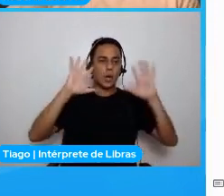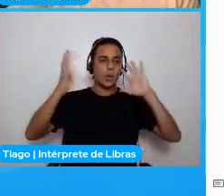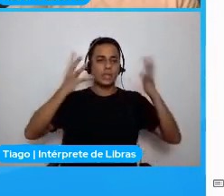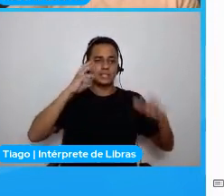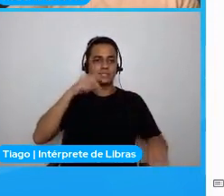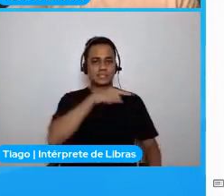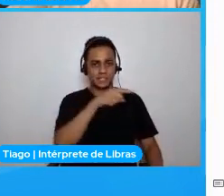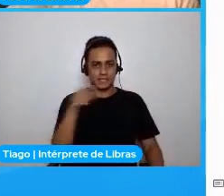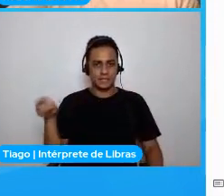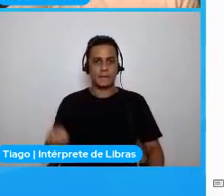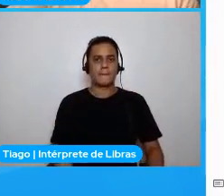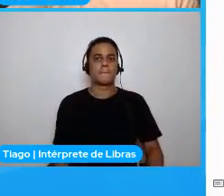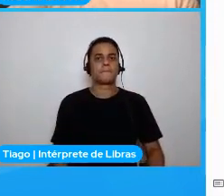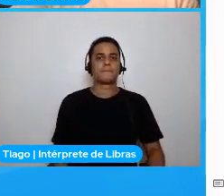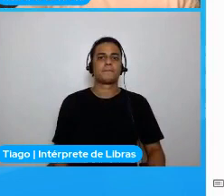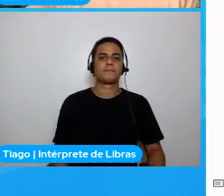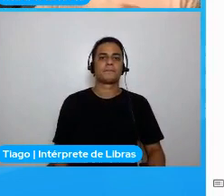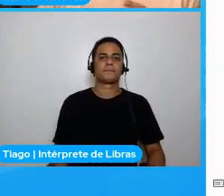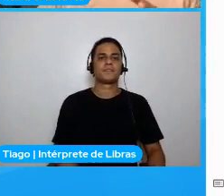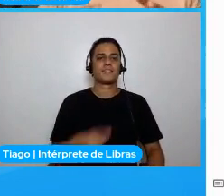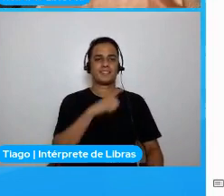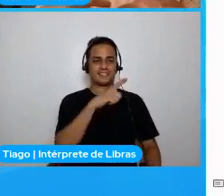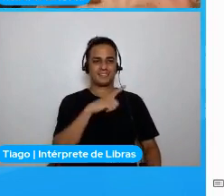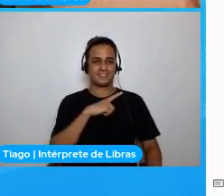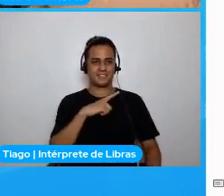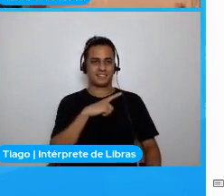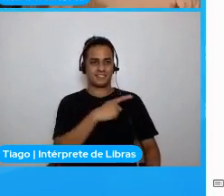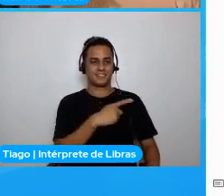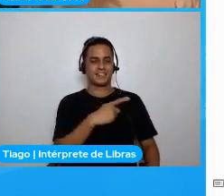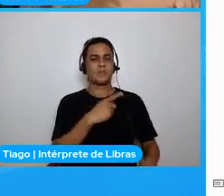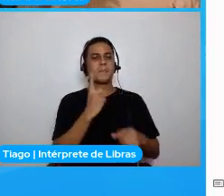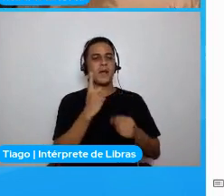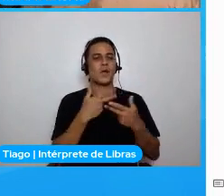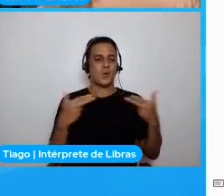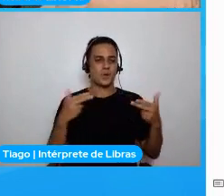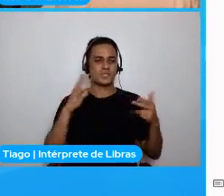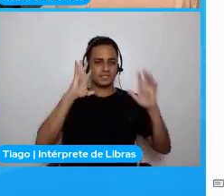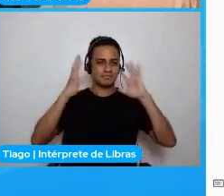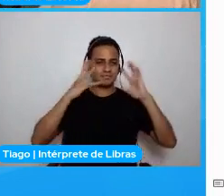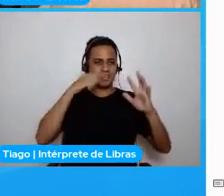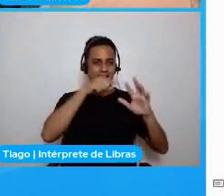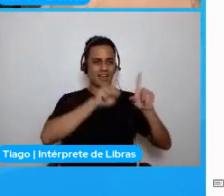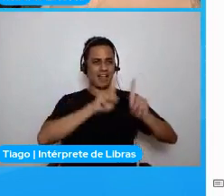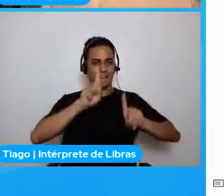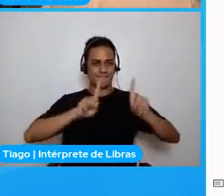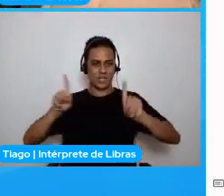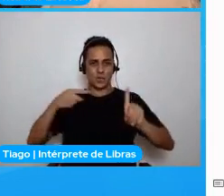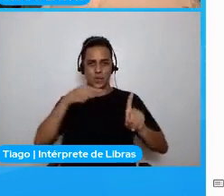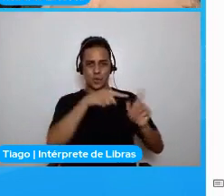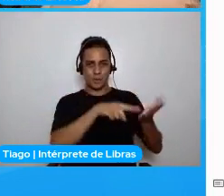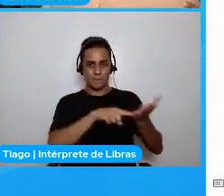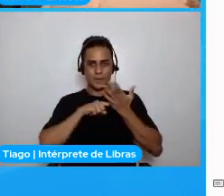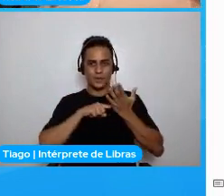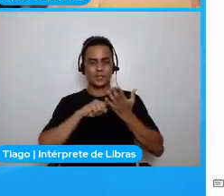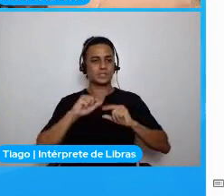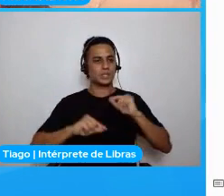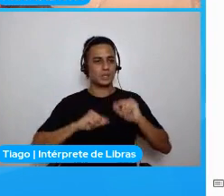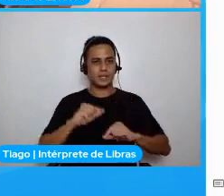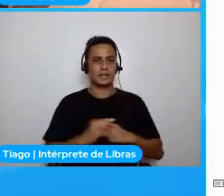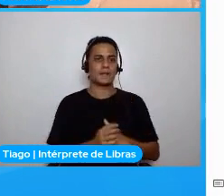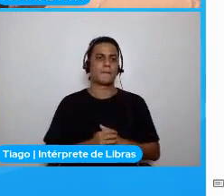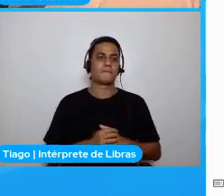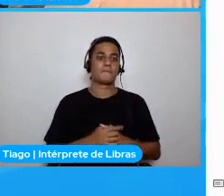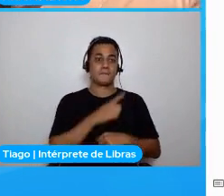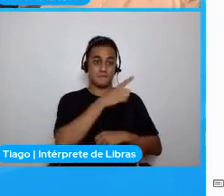Entonces vemos, acuérdense que el box plot lo que me dice, una de las cosas que me dice este tipo de gráfico es estos